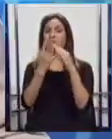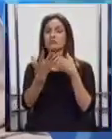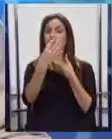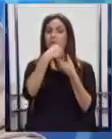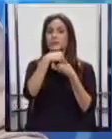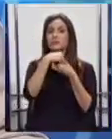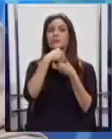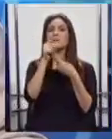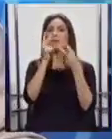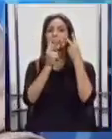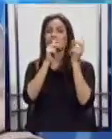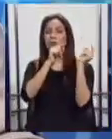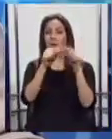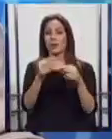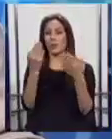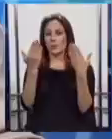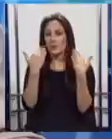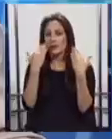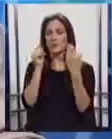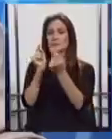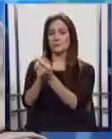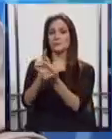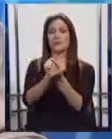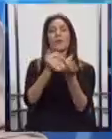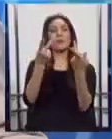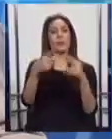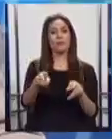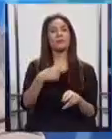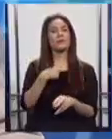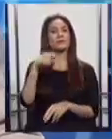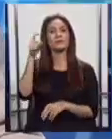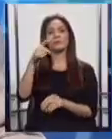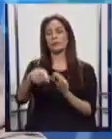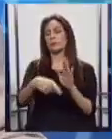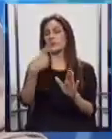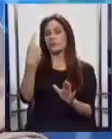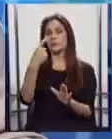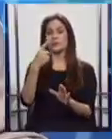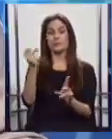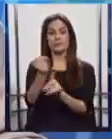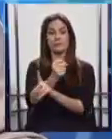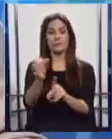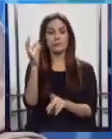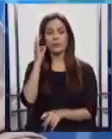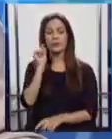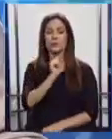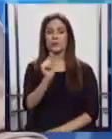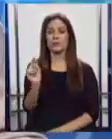Lo hizo en su visita a Guayaquil. También se comprometió a erradicar la violencia de género.